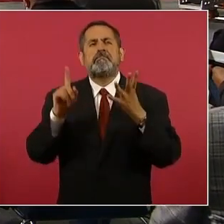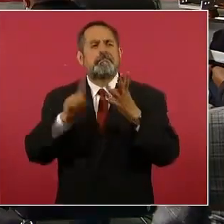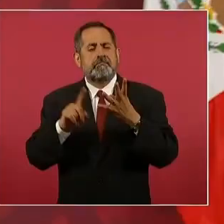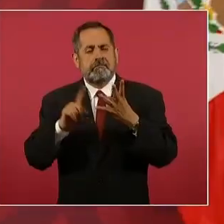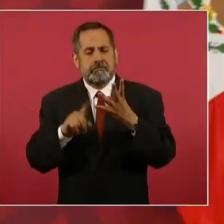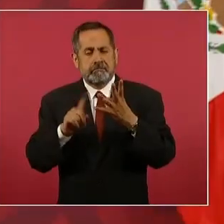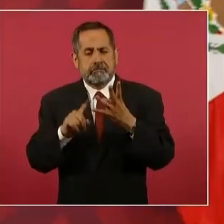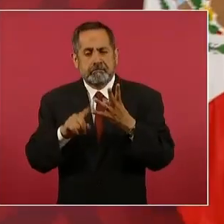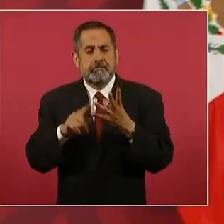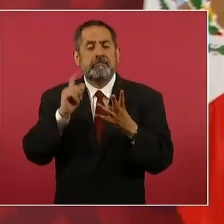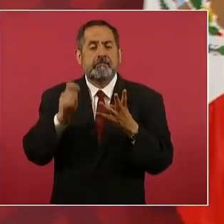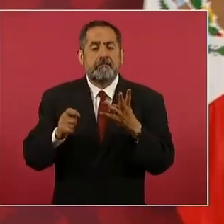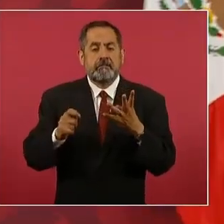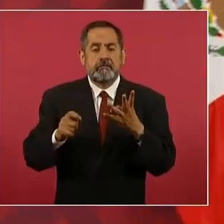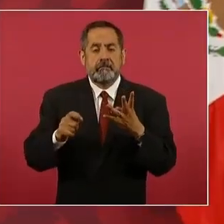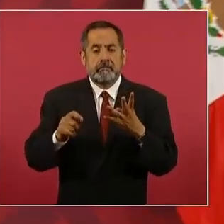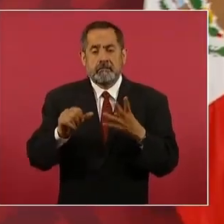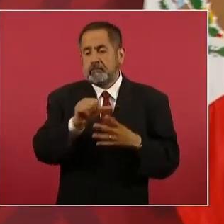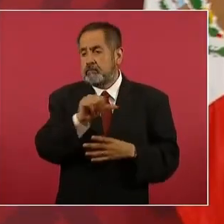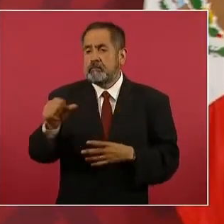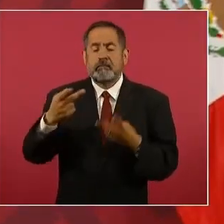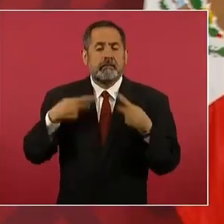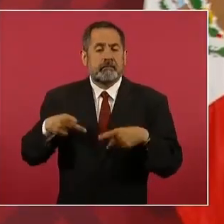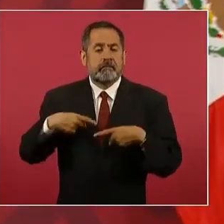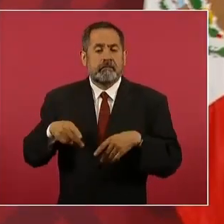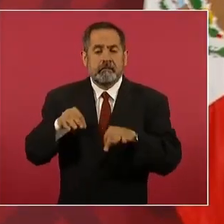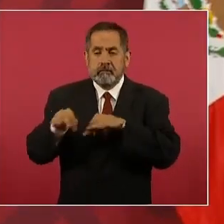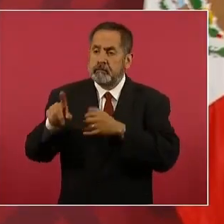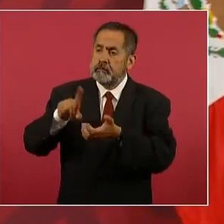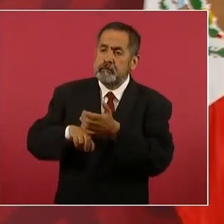bloque van a ser todos los oficinistas